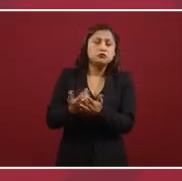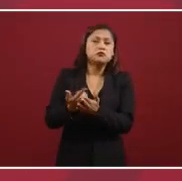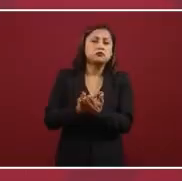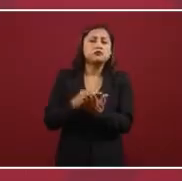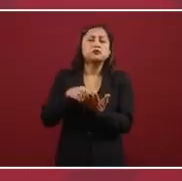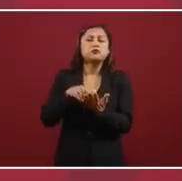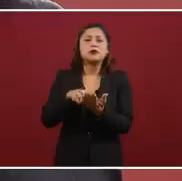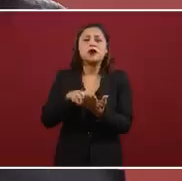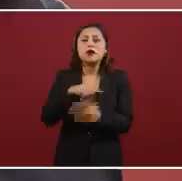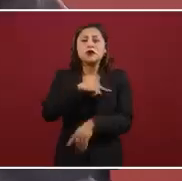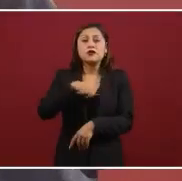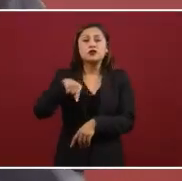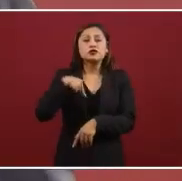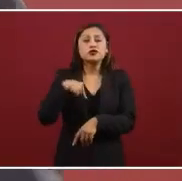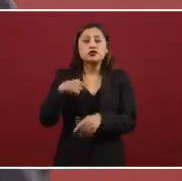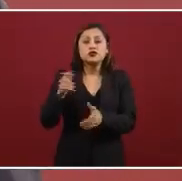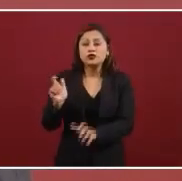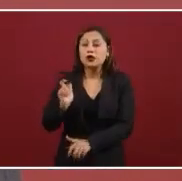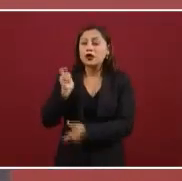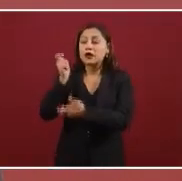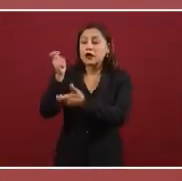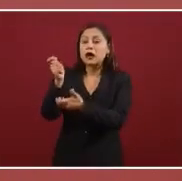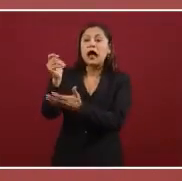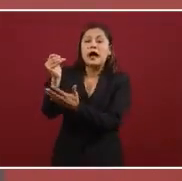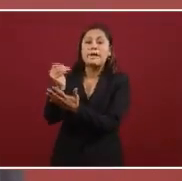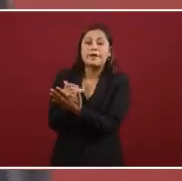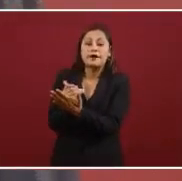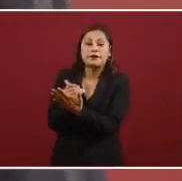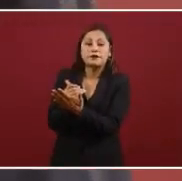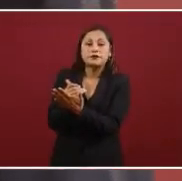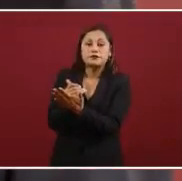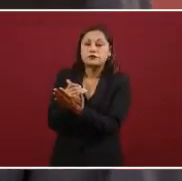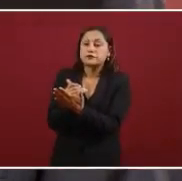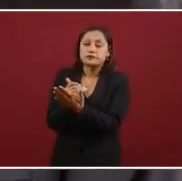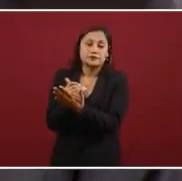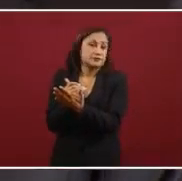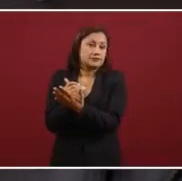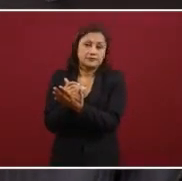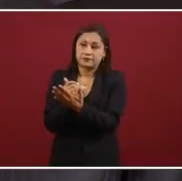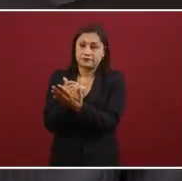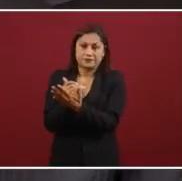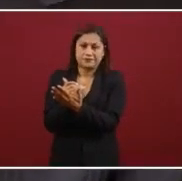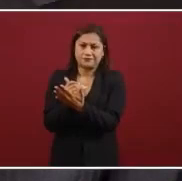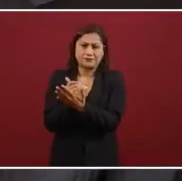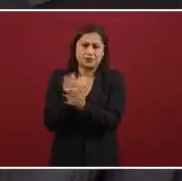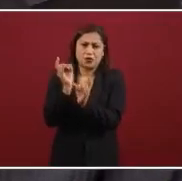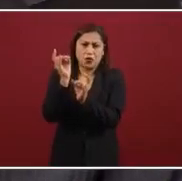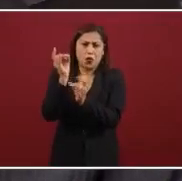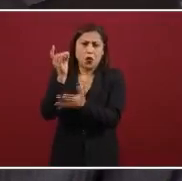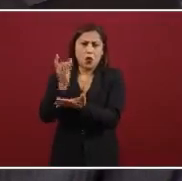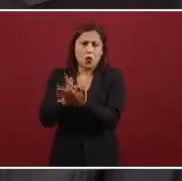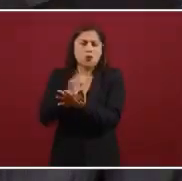transferir menos recursos de lo que establece la ley.